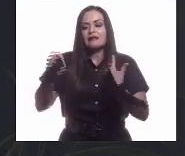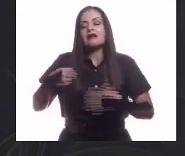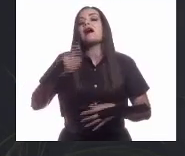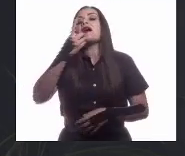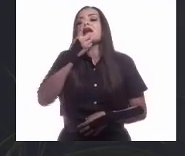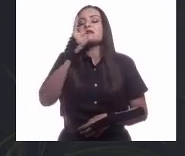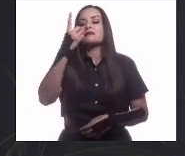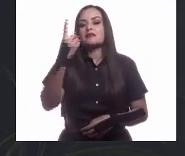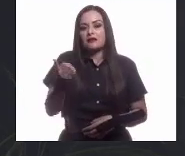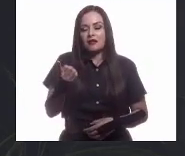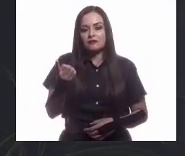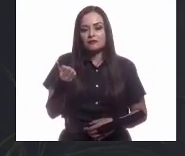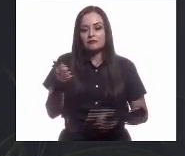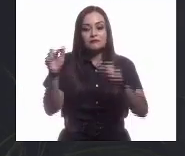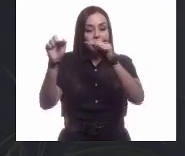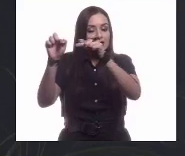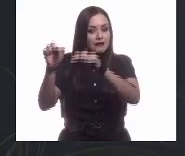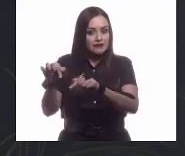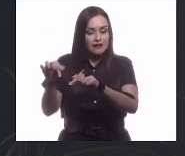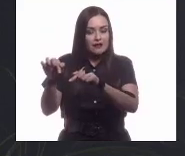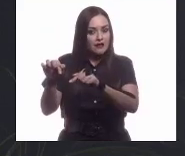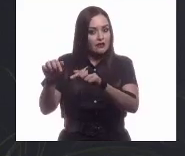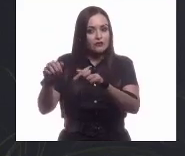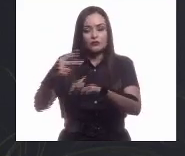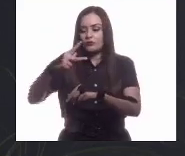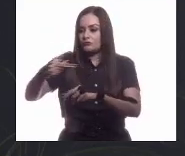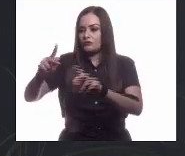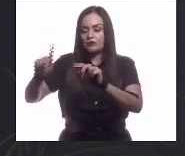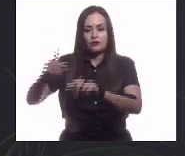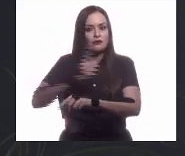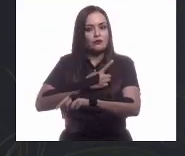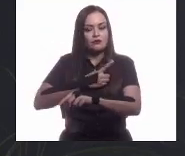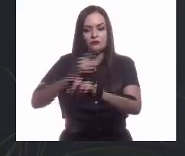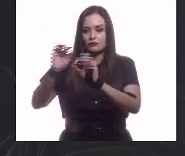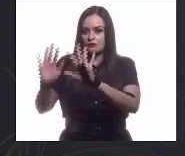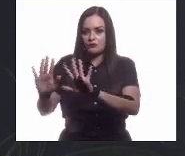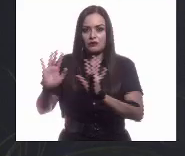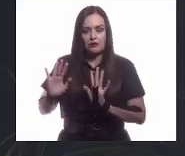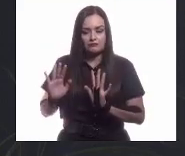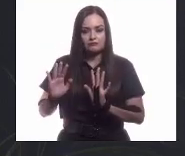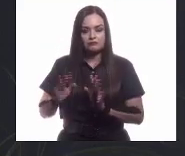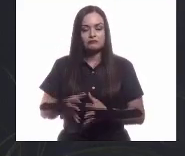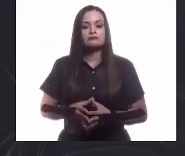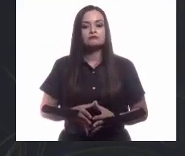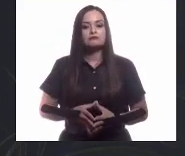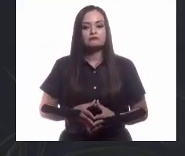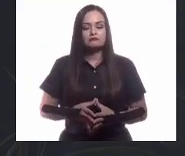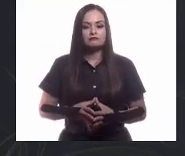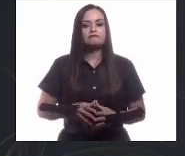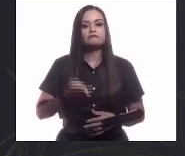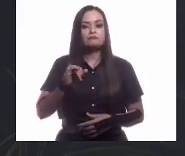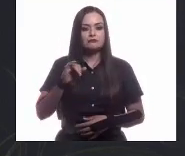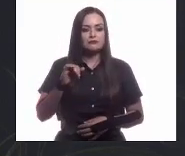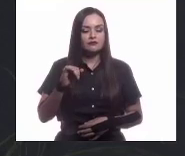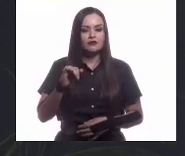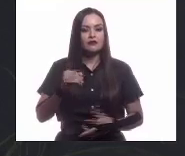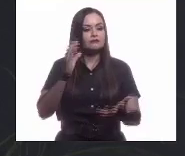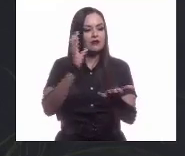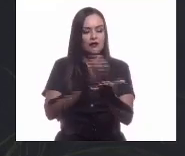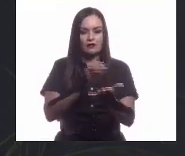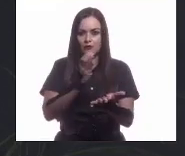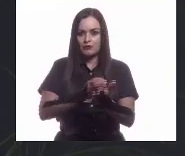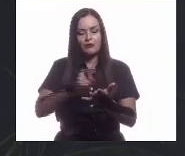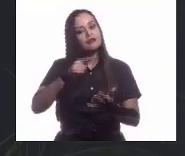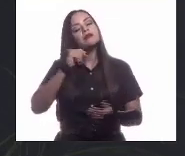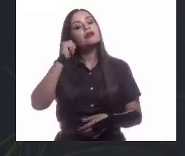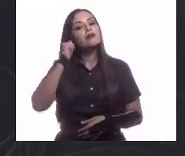los municipios para que se encarguen de su administración. Y decirles también que así como vamos con Comondú y con La